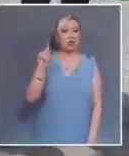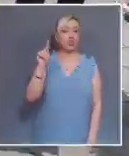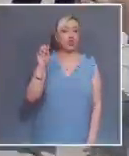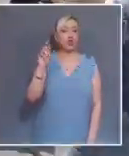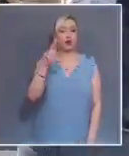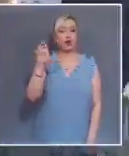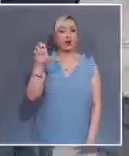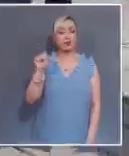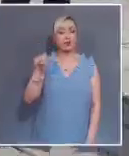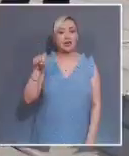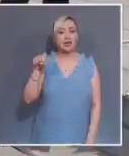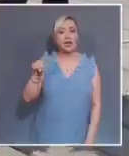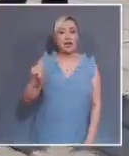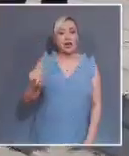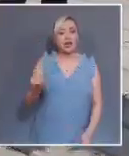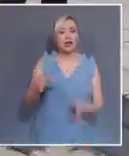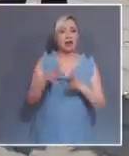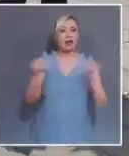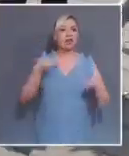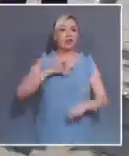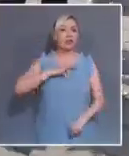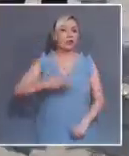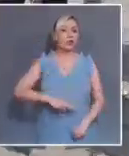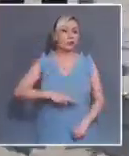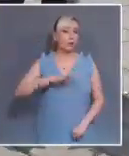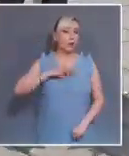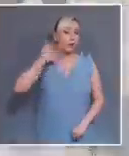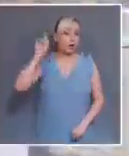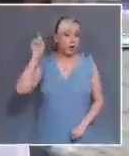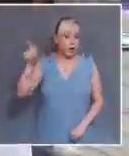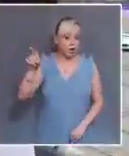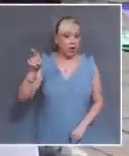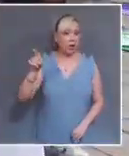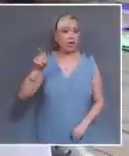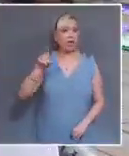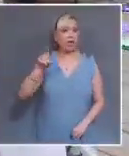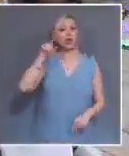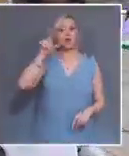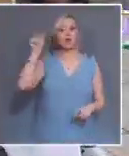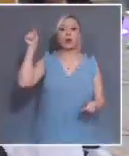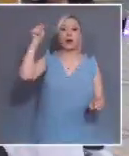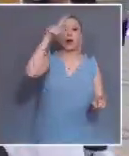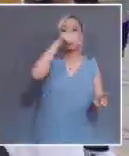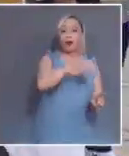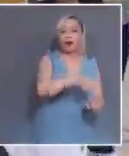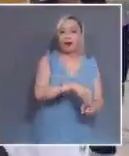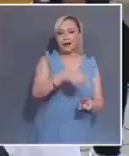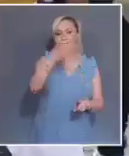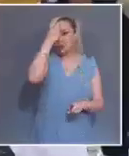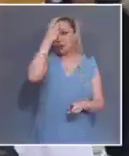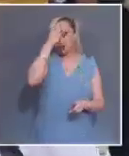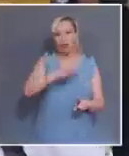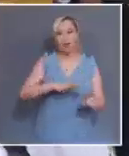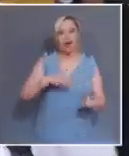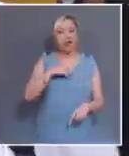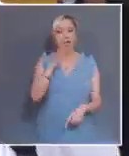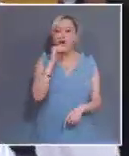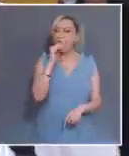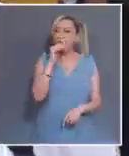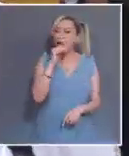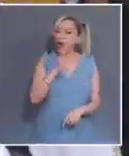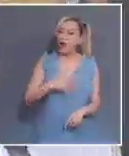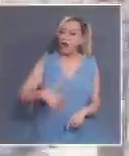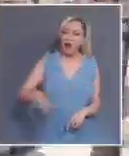en Toluca, en un municipio que se llama San Miguel Chapultepec. Hasta no encontrarlos, nosotros vamos a